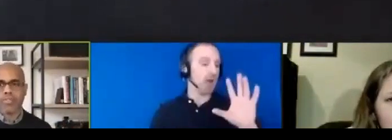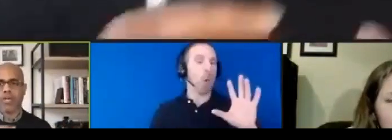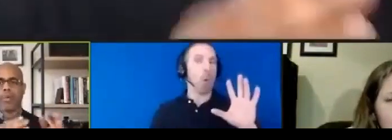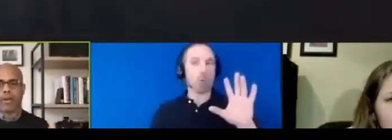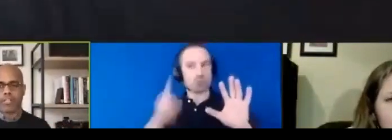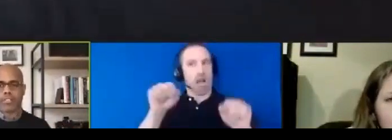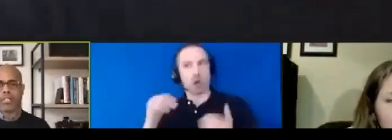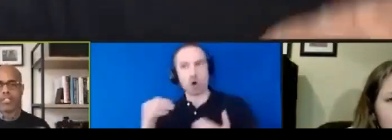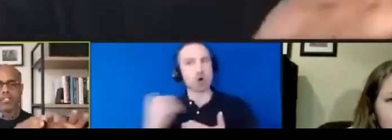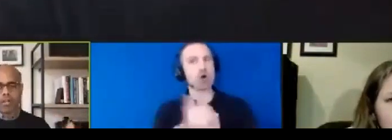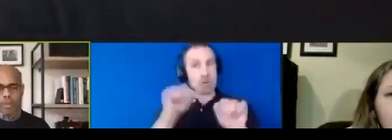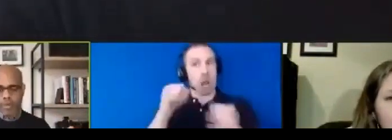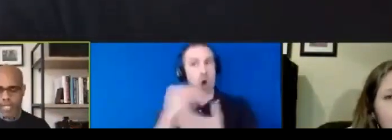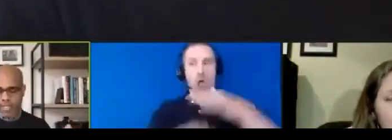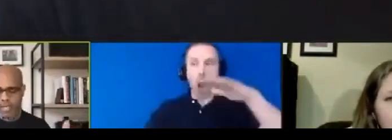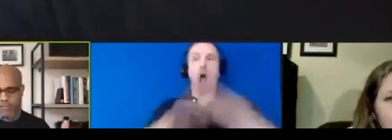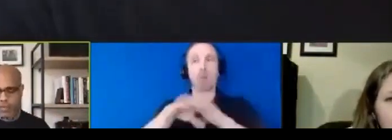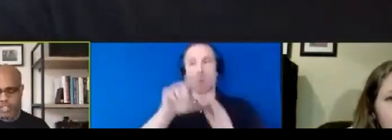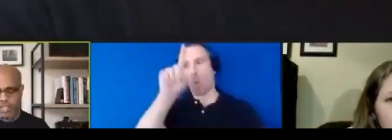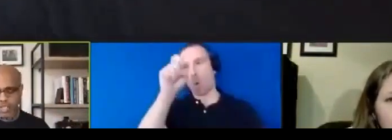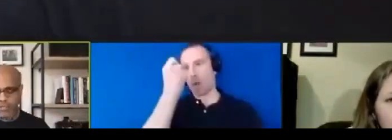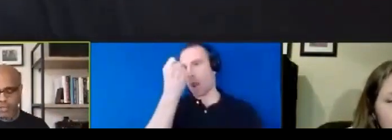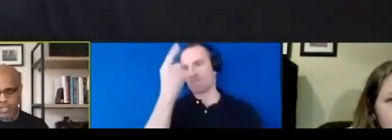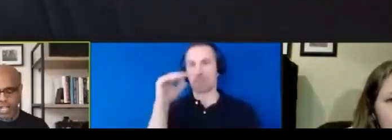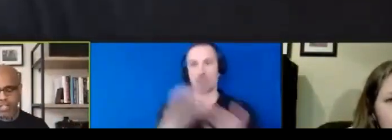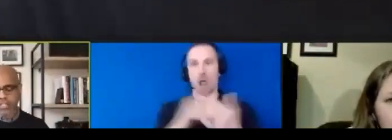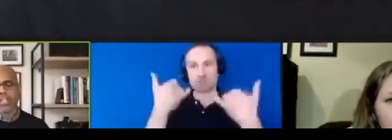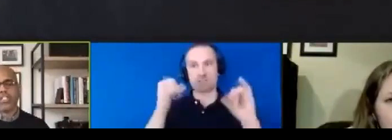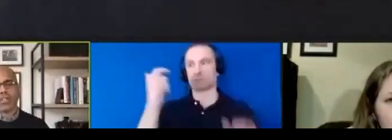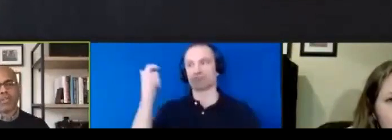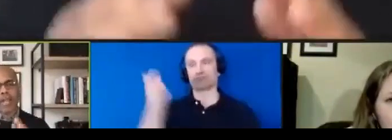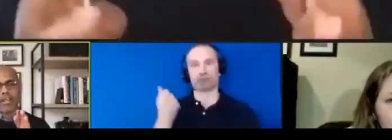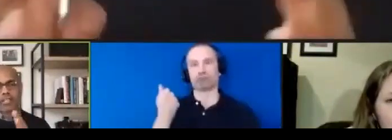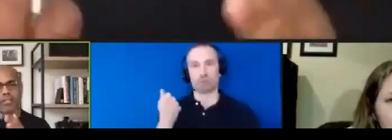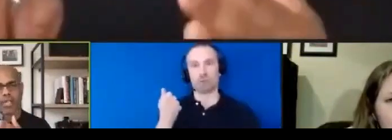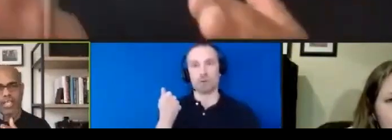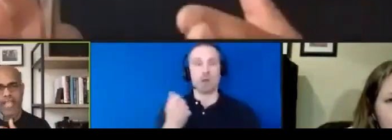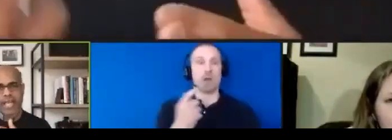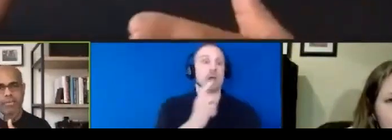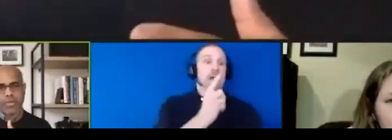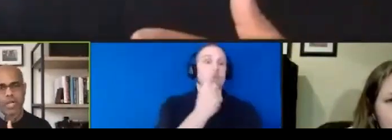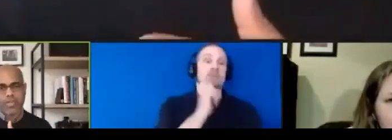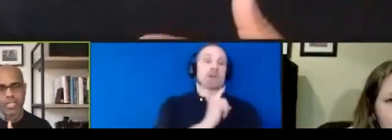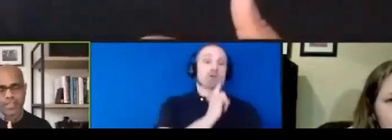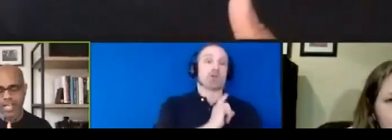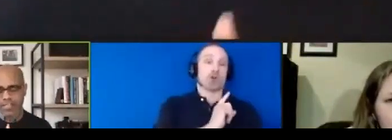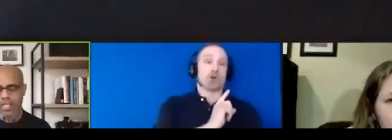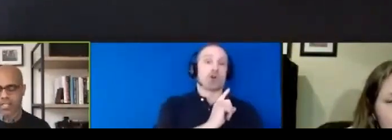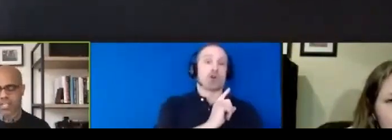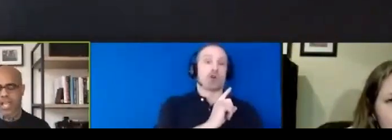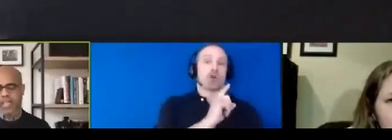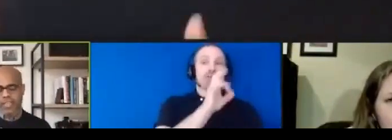ganas 75 dólares a 75 mil dólares vas a recibir